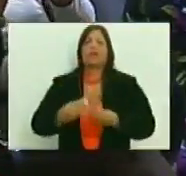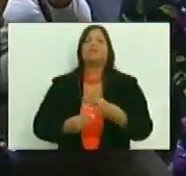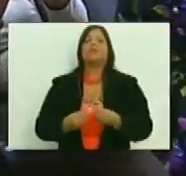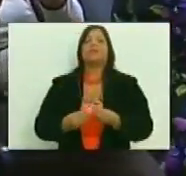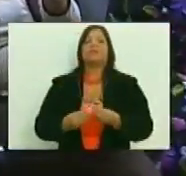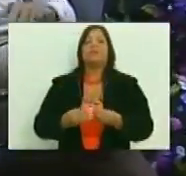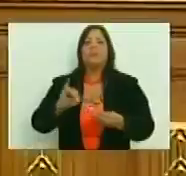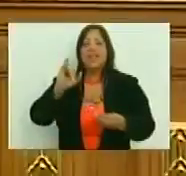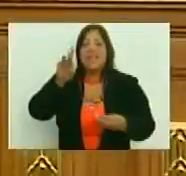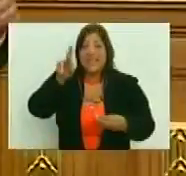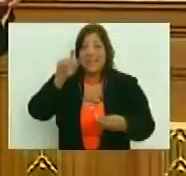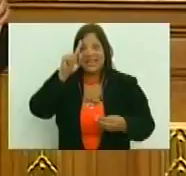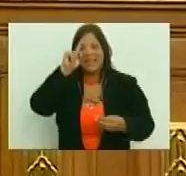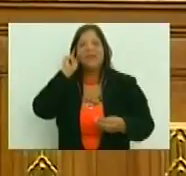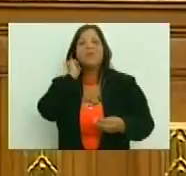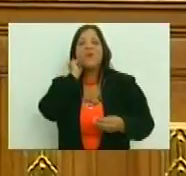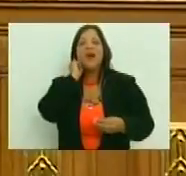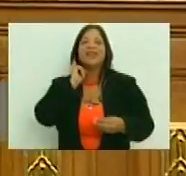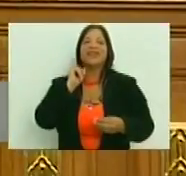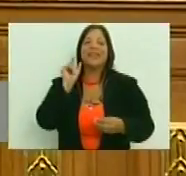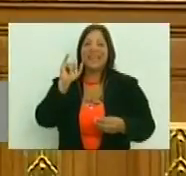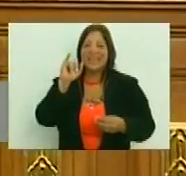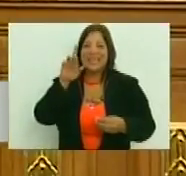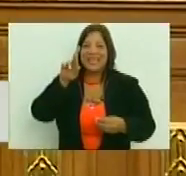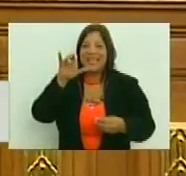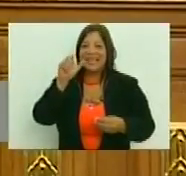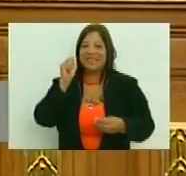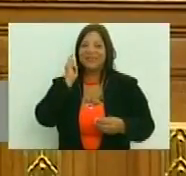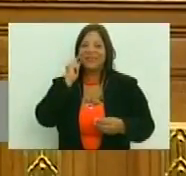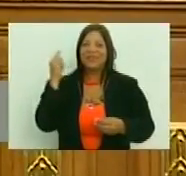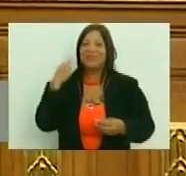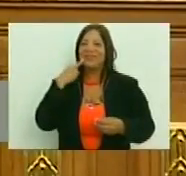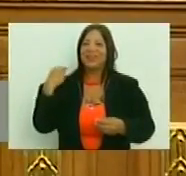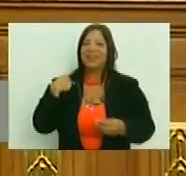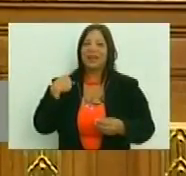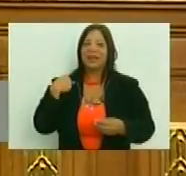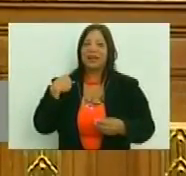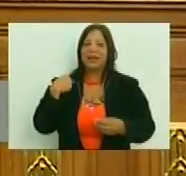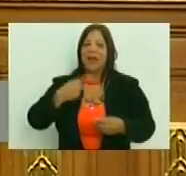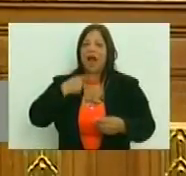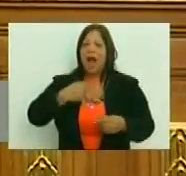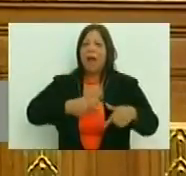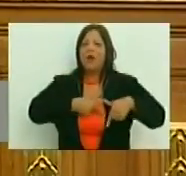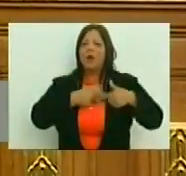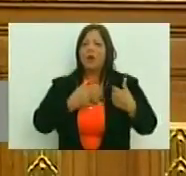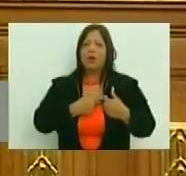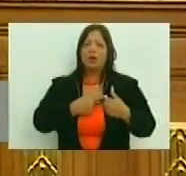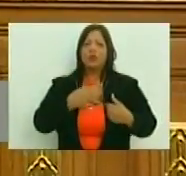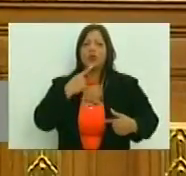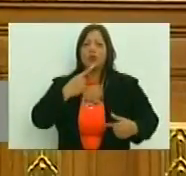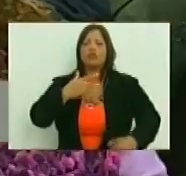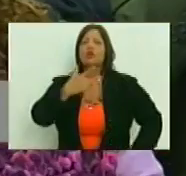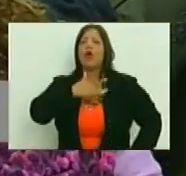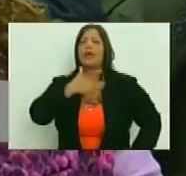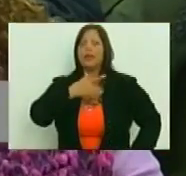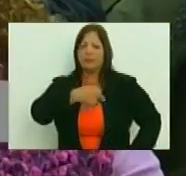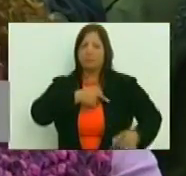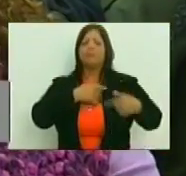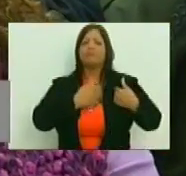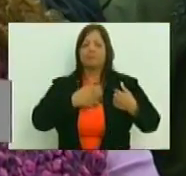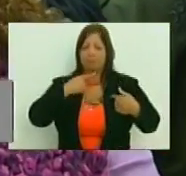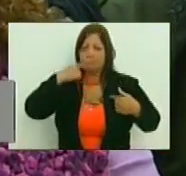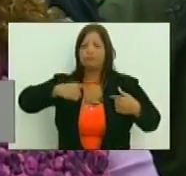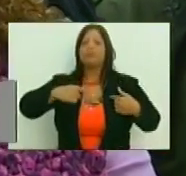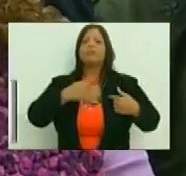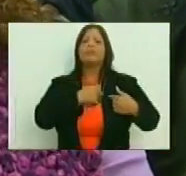Iris ahorita me dijo, antes de subir, Escalona, habla con el corazón. Y yo esto lo tengo aquí en mi pecho y tengo que